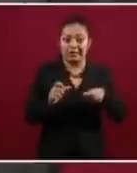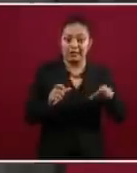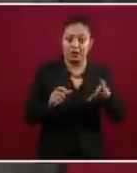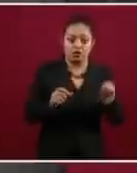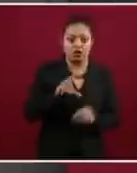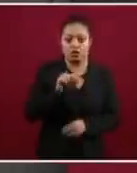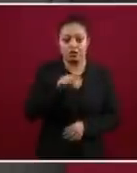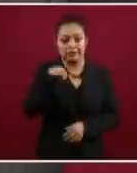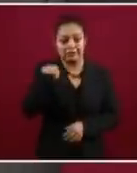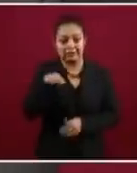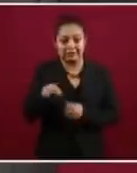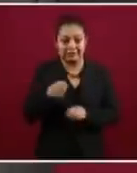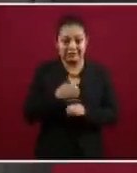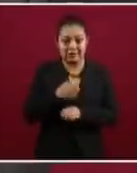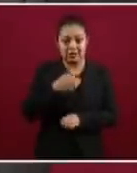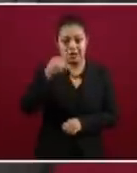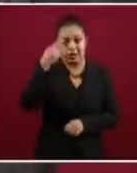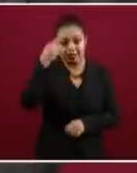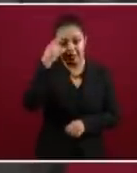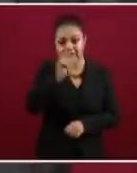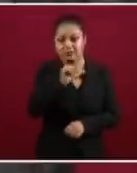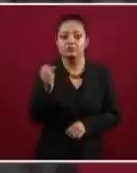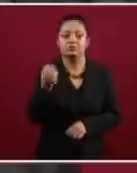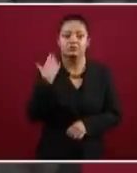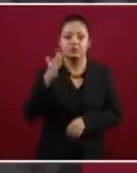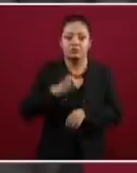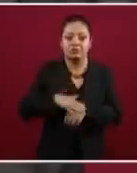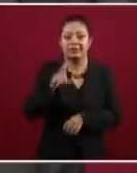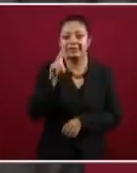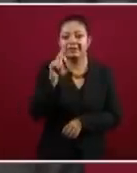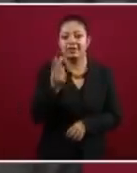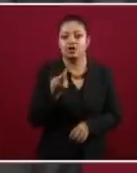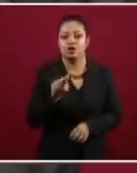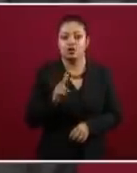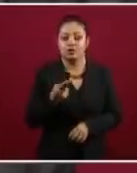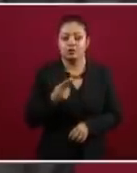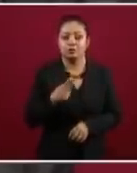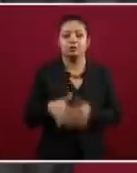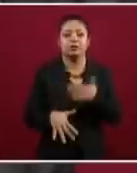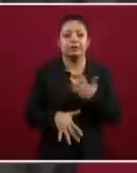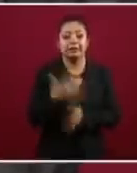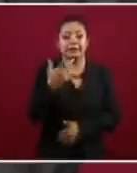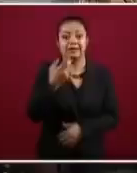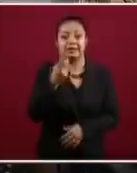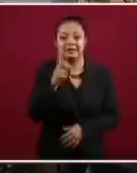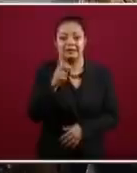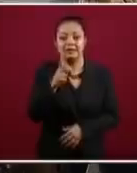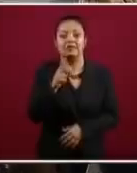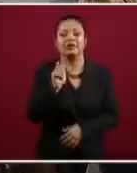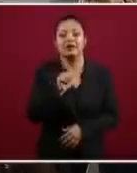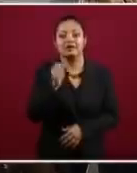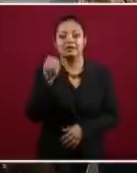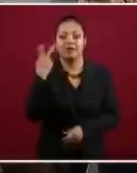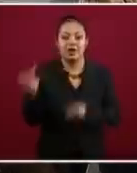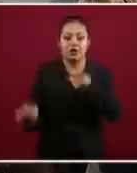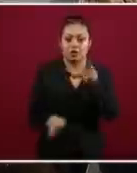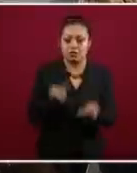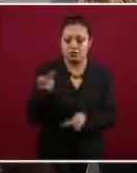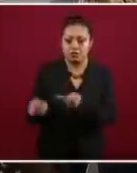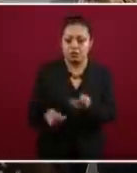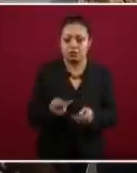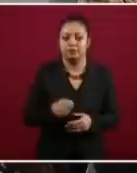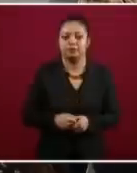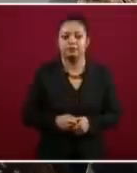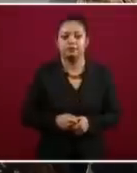Roo, será la asamblea informativa el 30 de noviembre y el 15 de diciembre la asamblea consultiva.